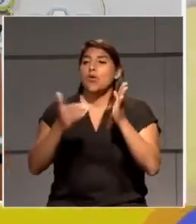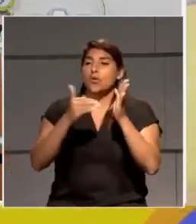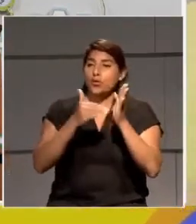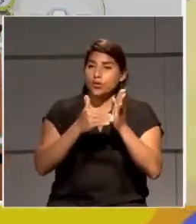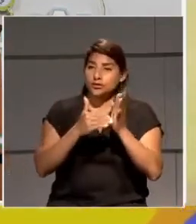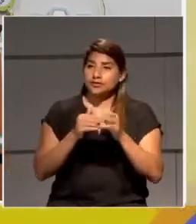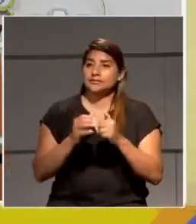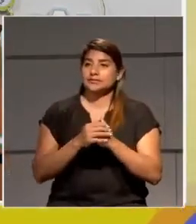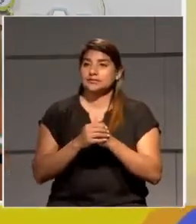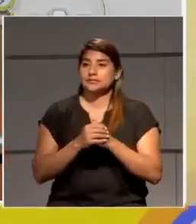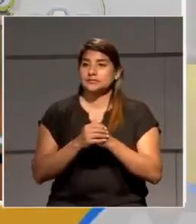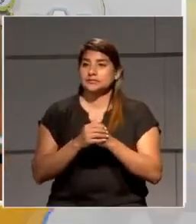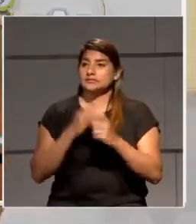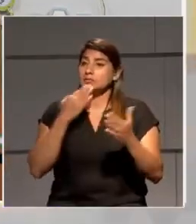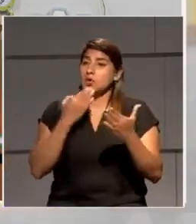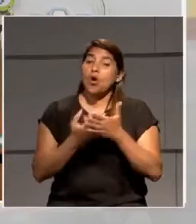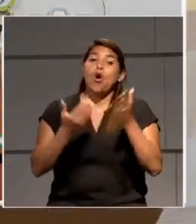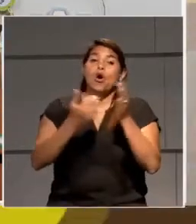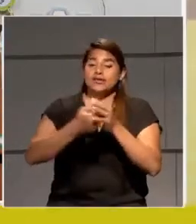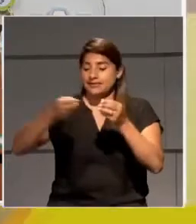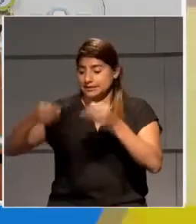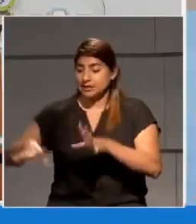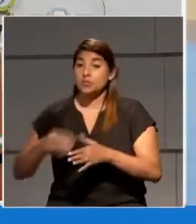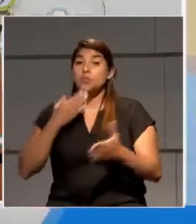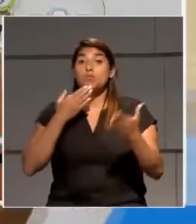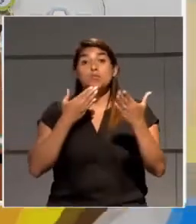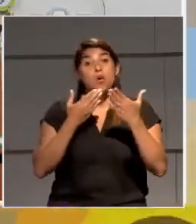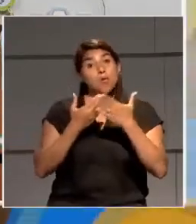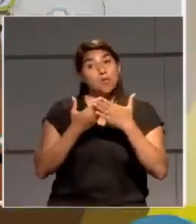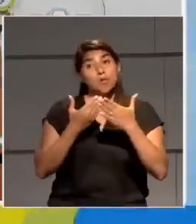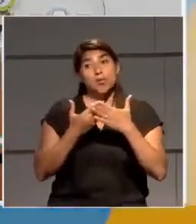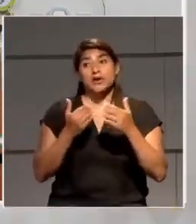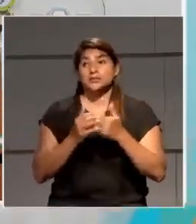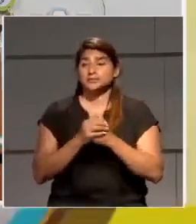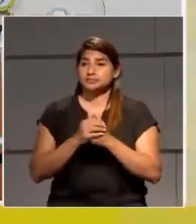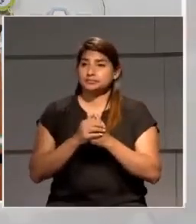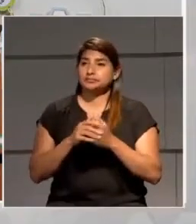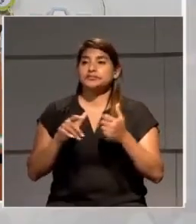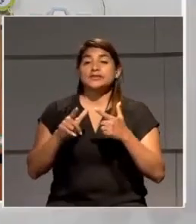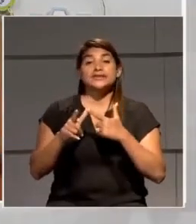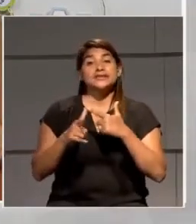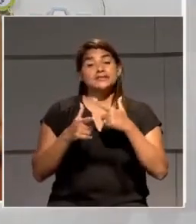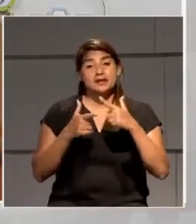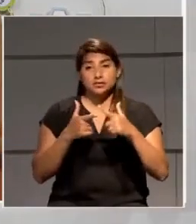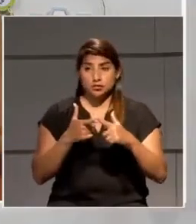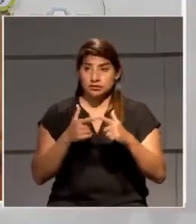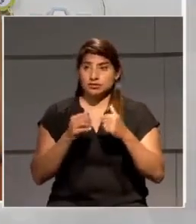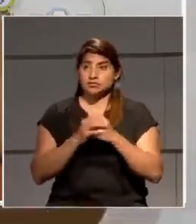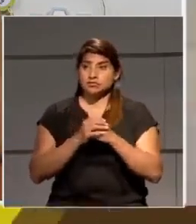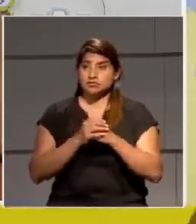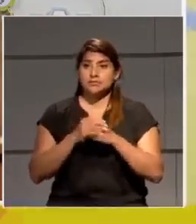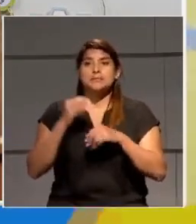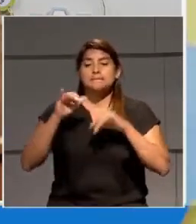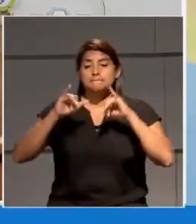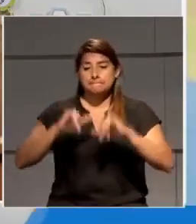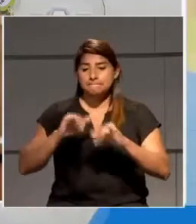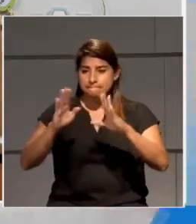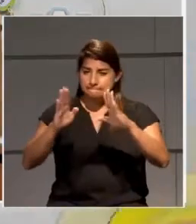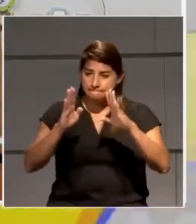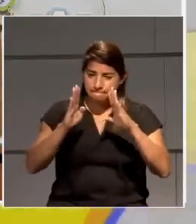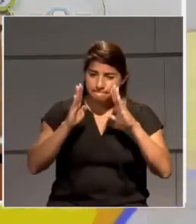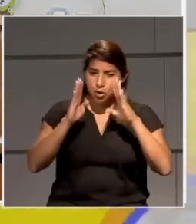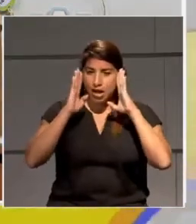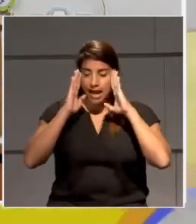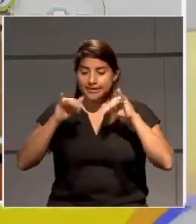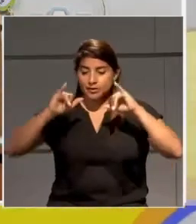el tambor. Ay, no. ¿Otra vez? Bueno, Plug. Plug, entonces. Vamos a estar muy atentos